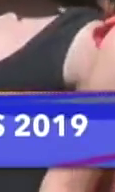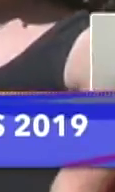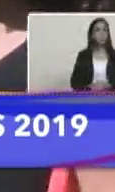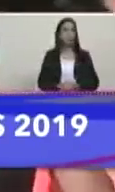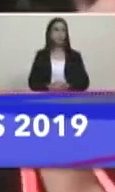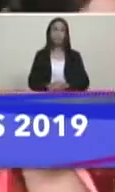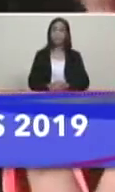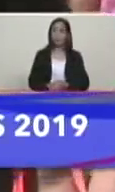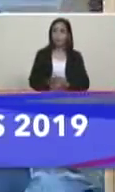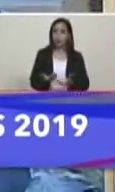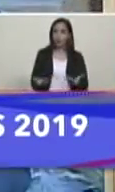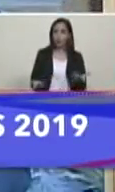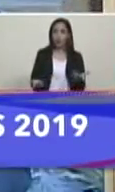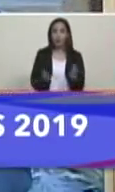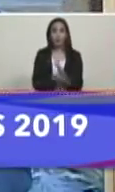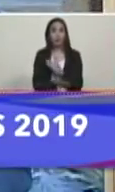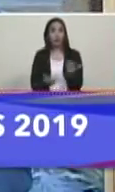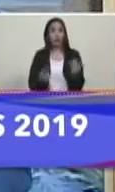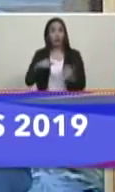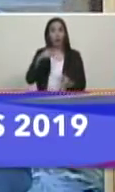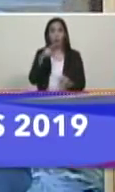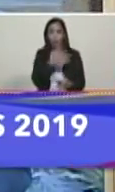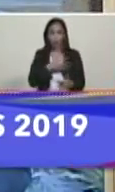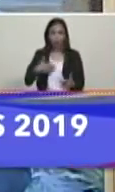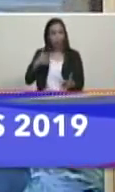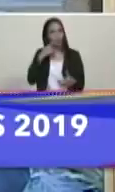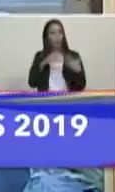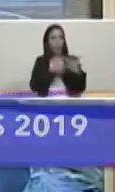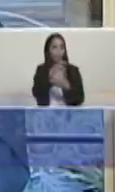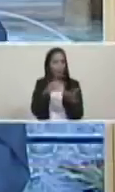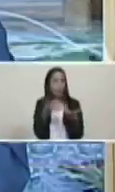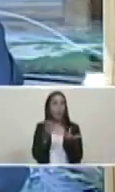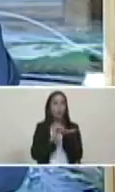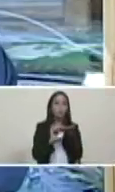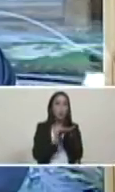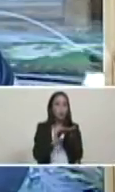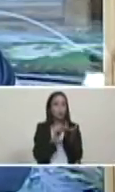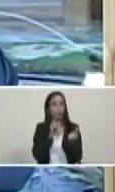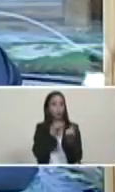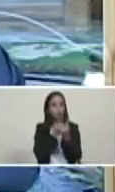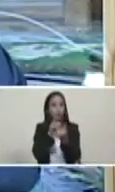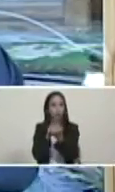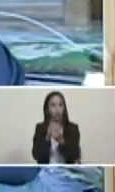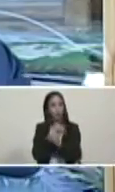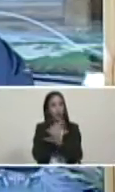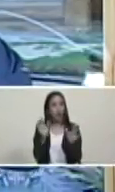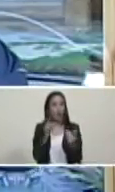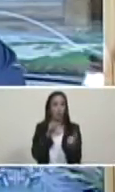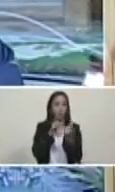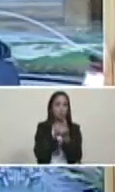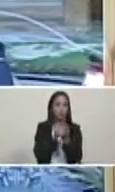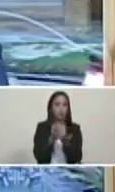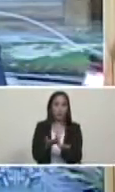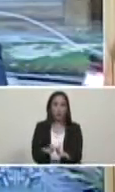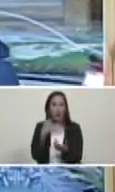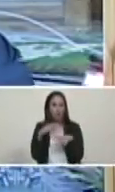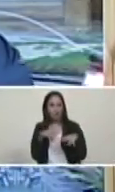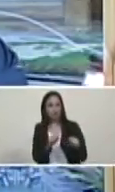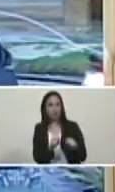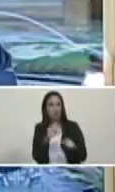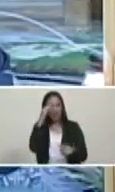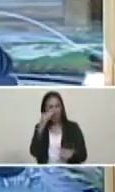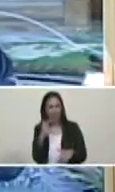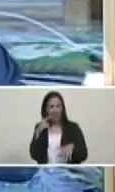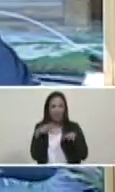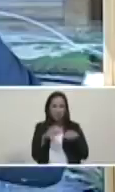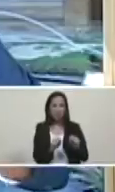que quiere, bueno, que los problemas sean atendidos, resueltos como los atendemos, que no quiere invasiones militares